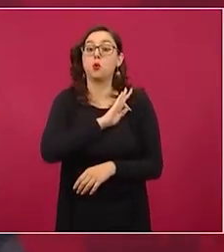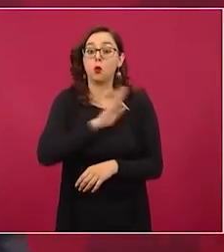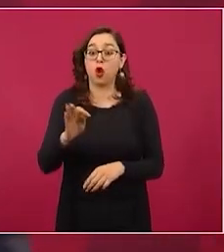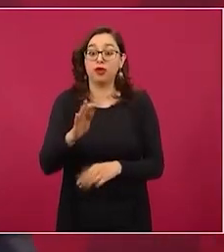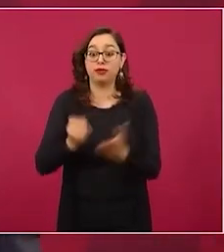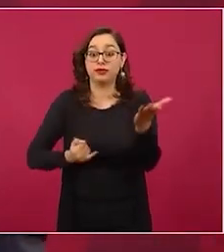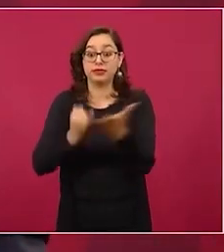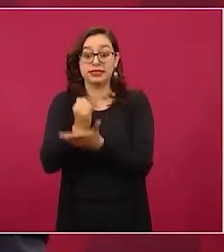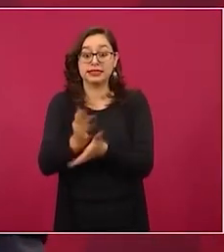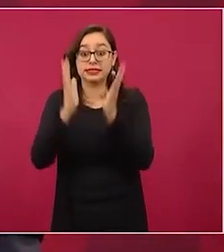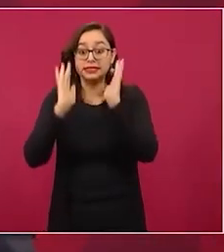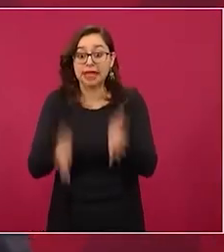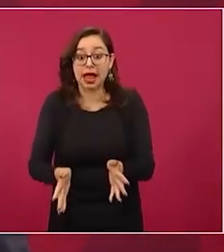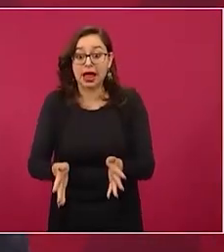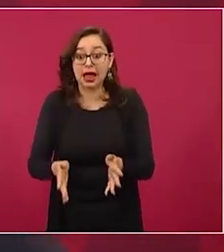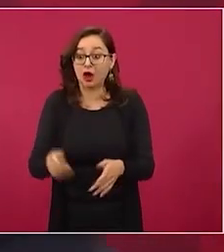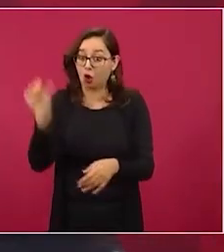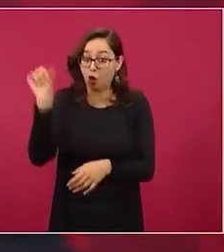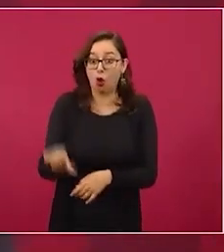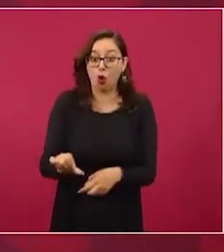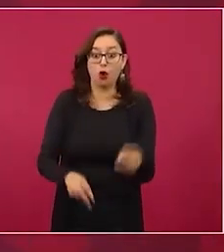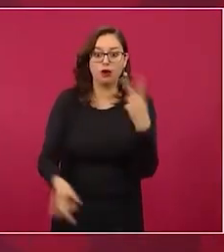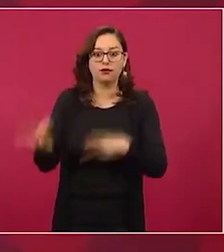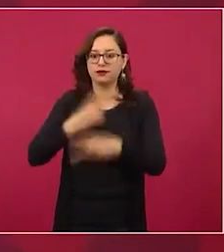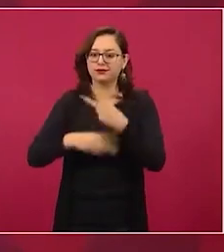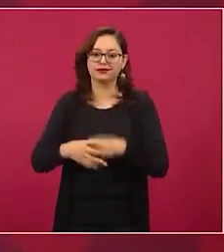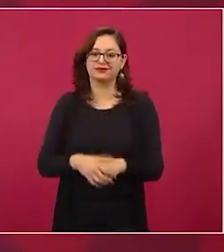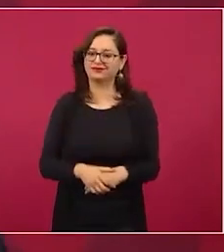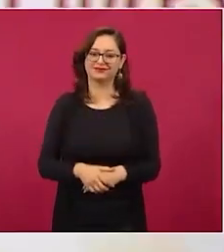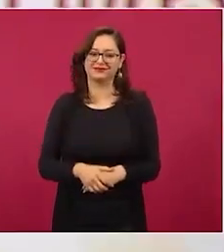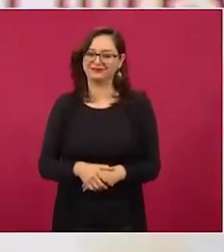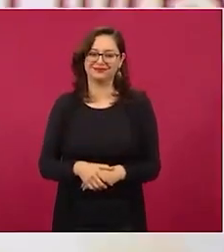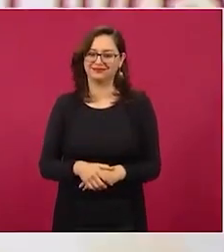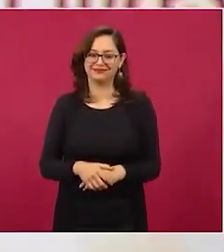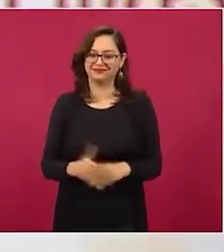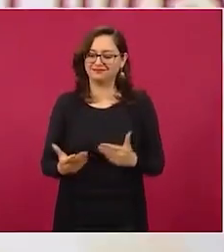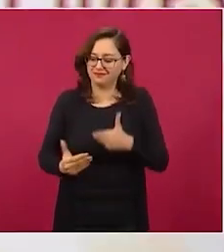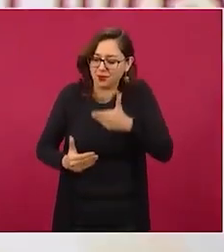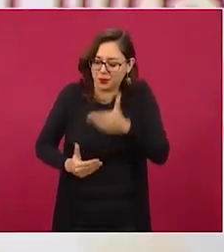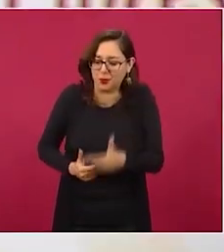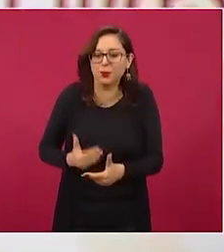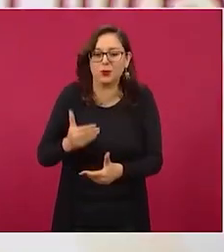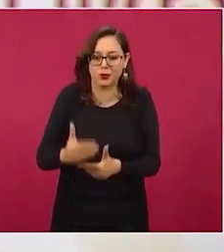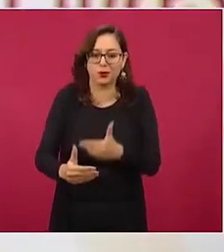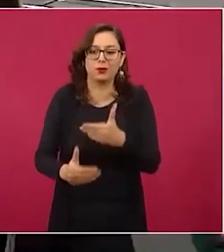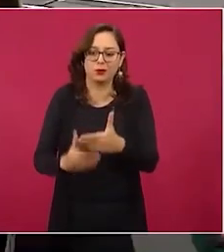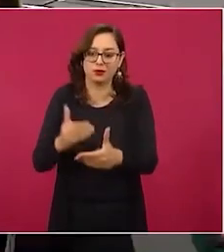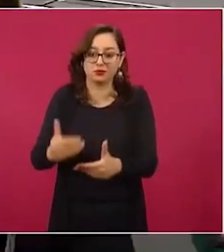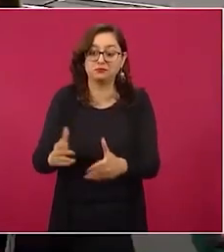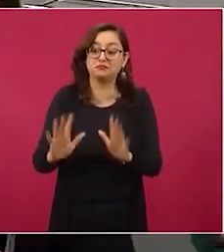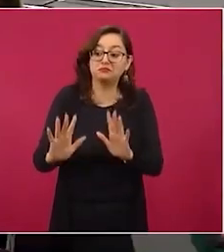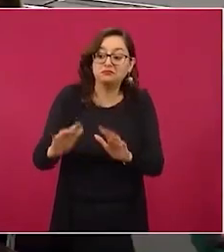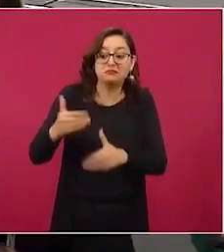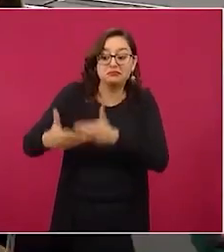No, por razones procesales. En cuanto haya cualquier cambio, pues lo informaríamos inmediatamente.